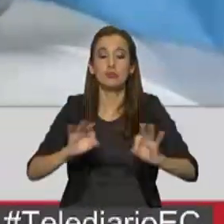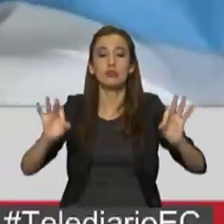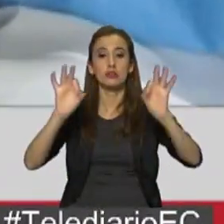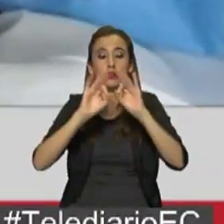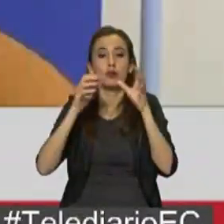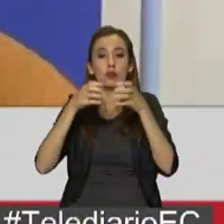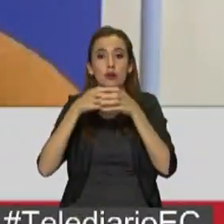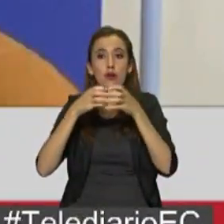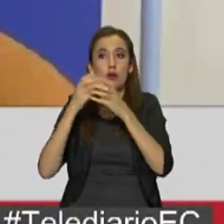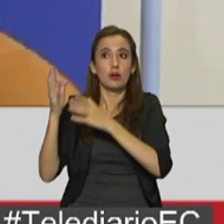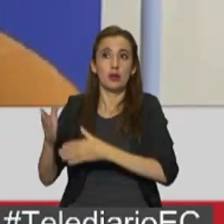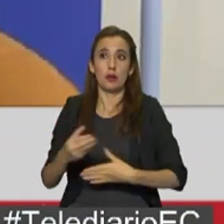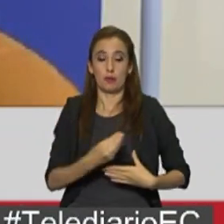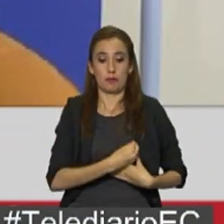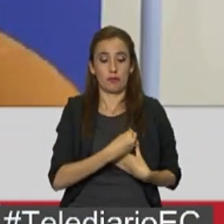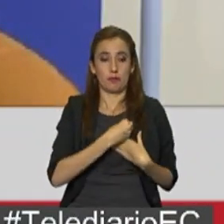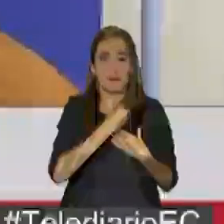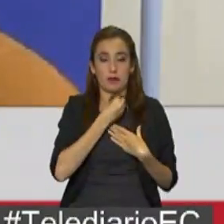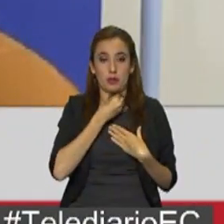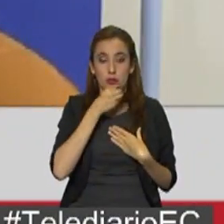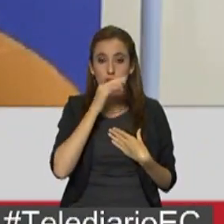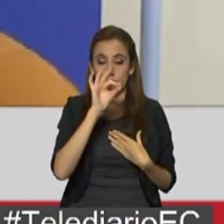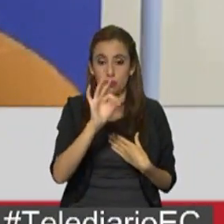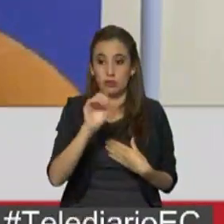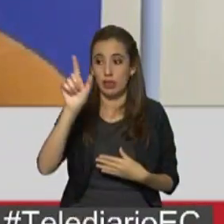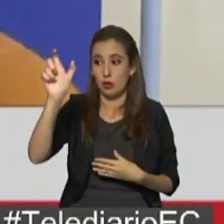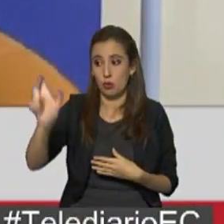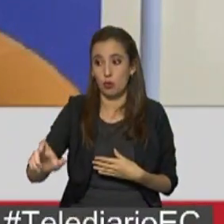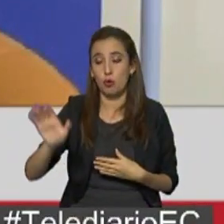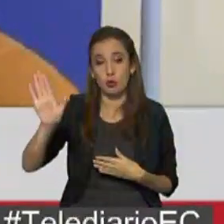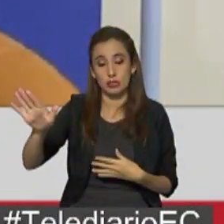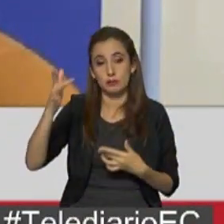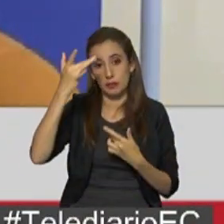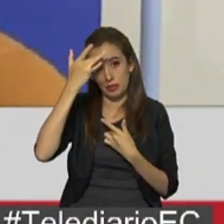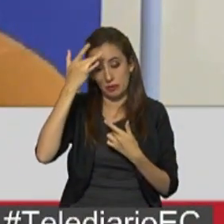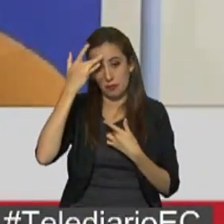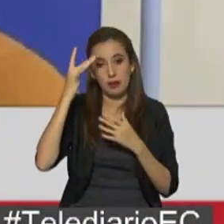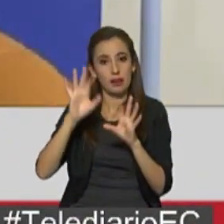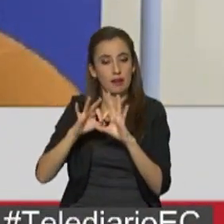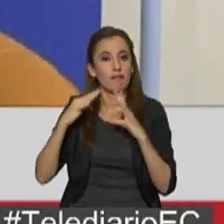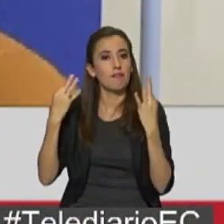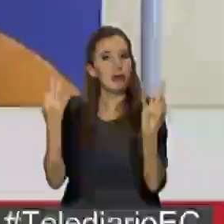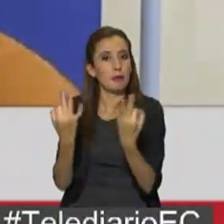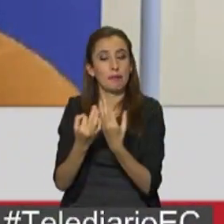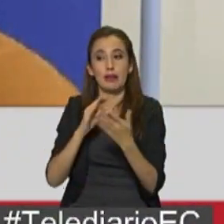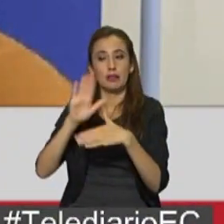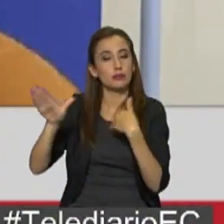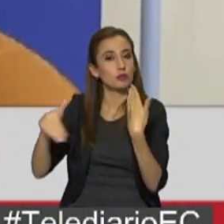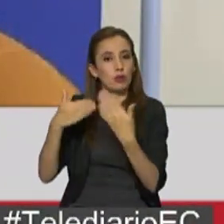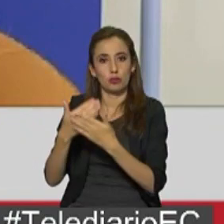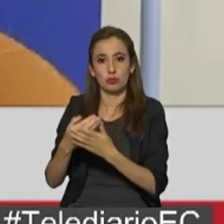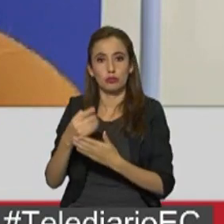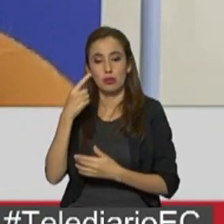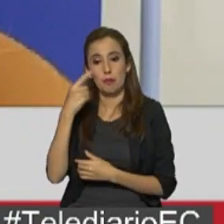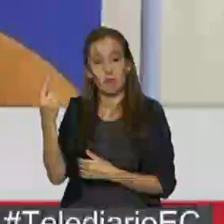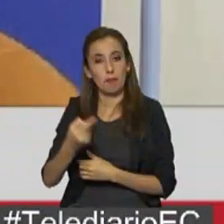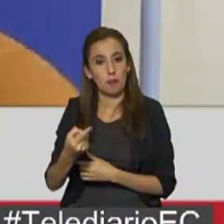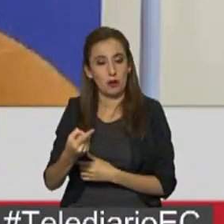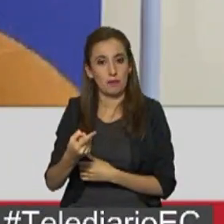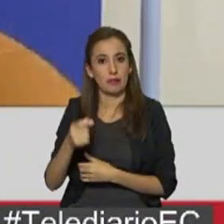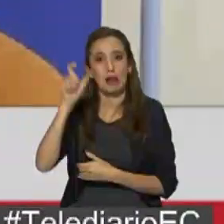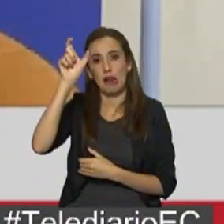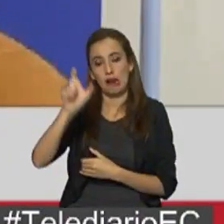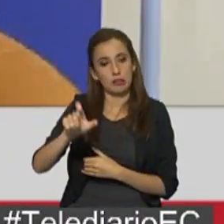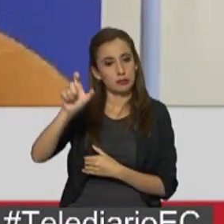propagación del virus si alguien está infectado todos los miembros de su familia deben realizarse las pruebas las personas que vienen